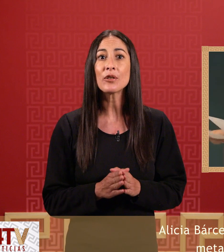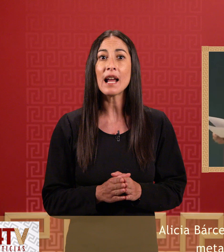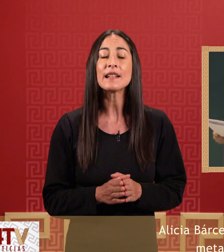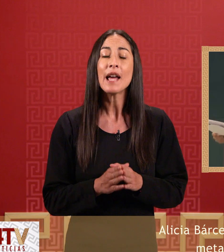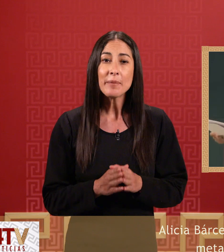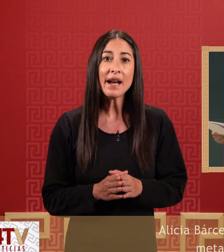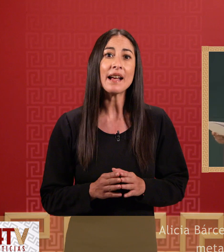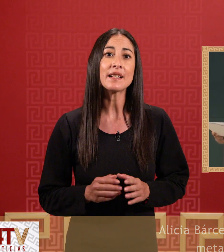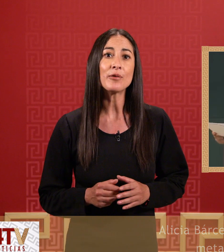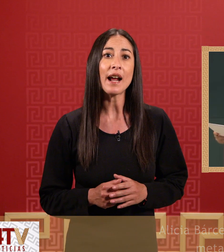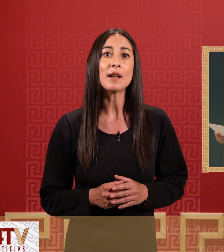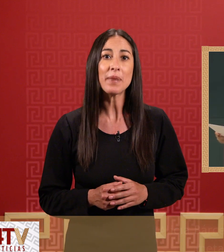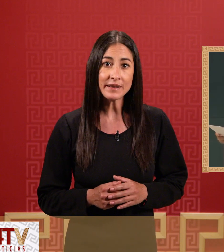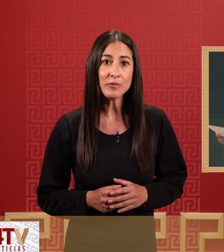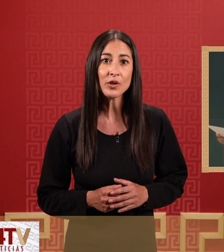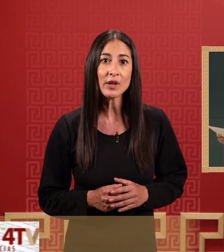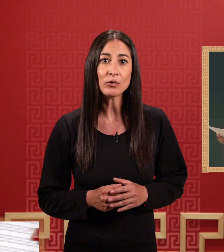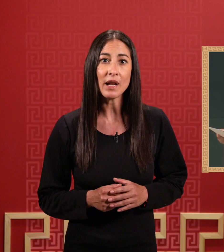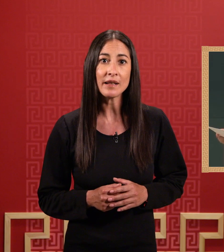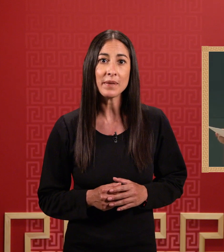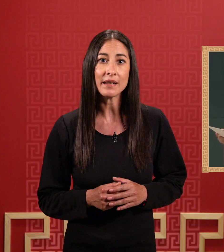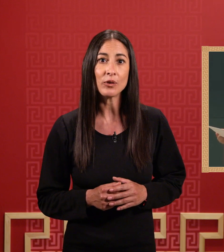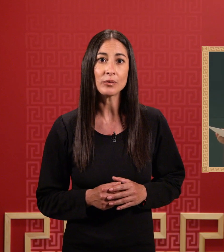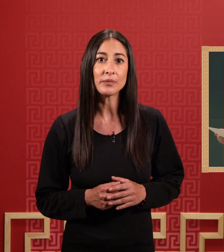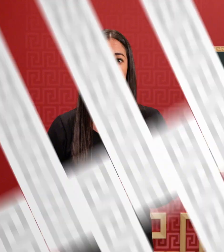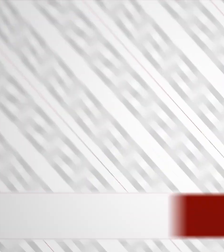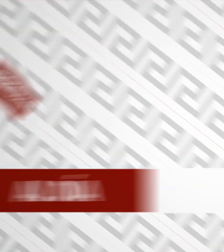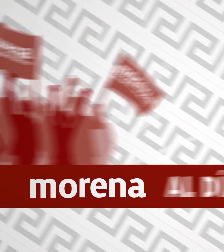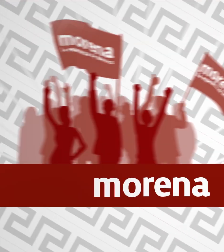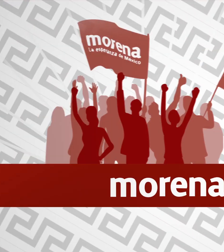comunidades locales para asegurar el patrimonio natural de México.